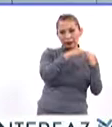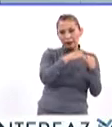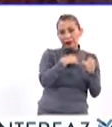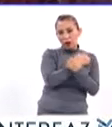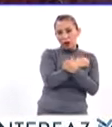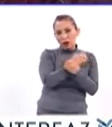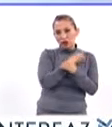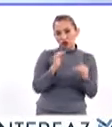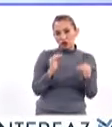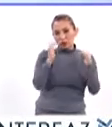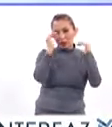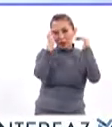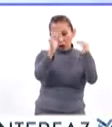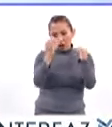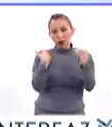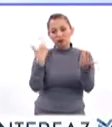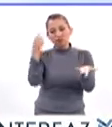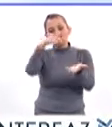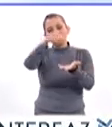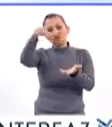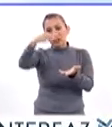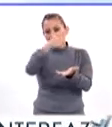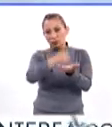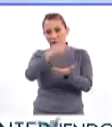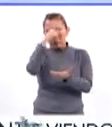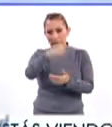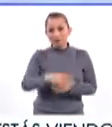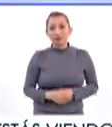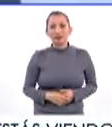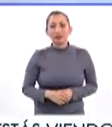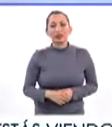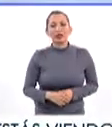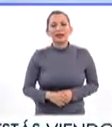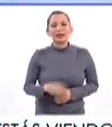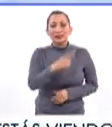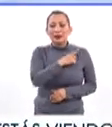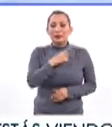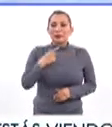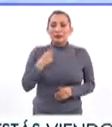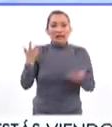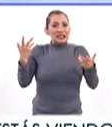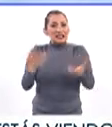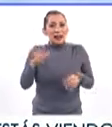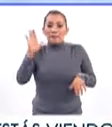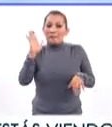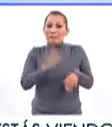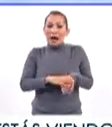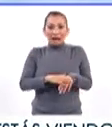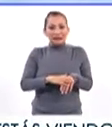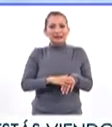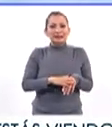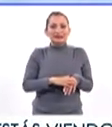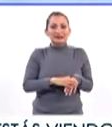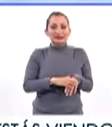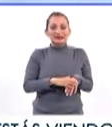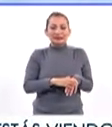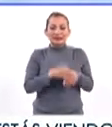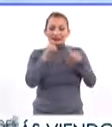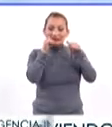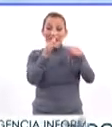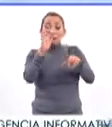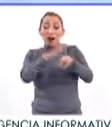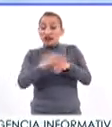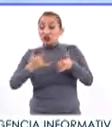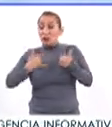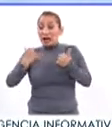instituciones de educación superior con presencia en la capital. Tenemos que lograr una mayor atención a un mayor número